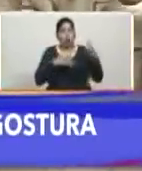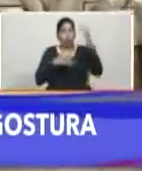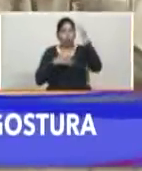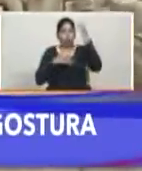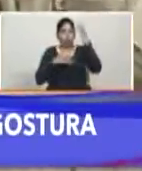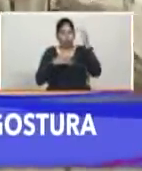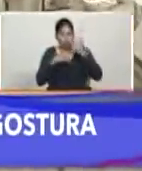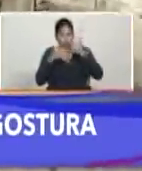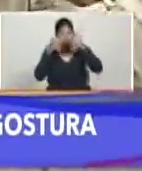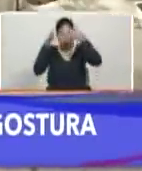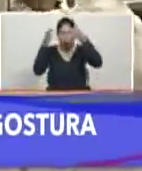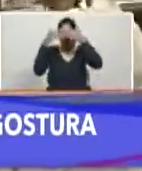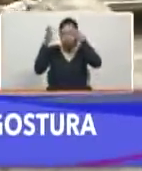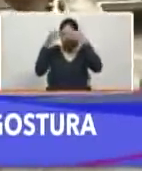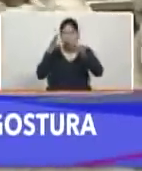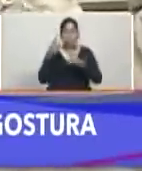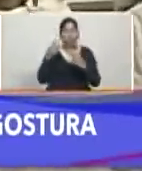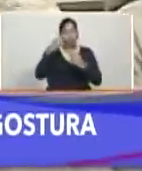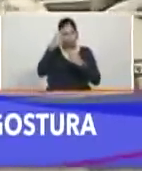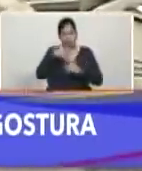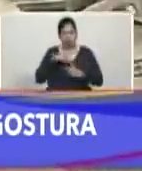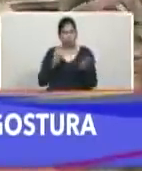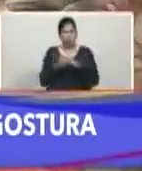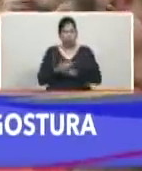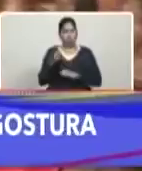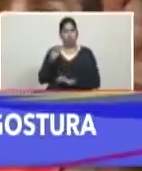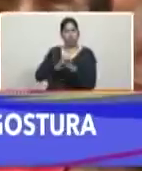terruño, para defender nuestro país.